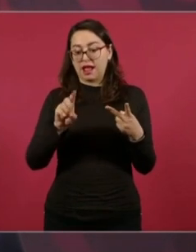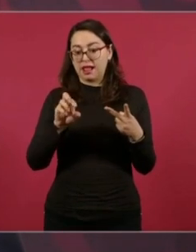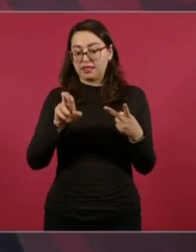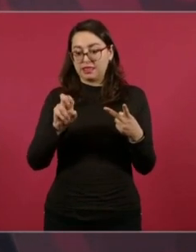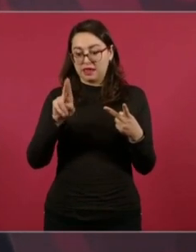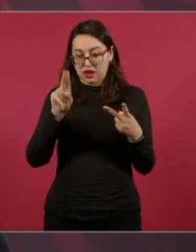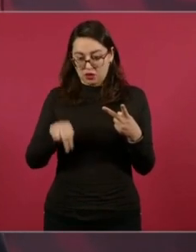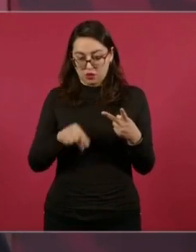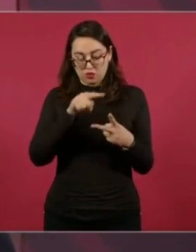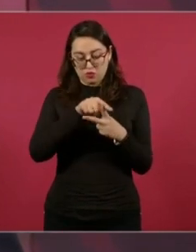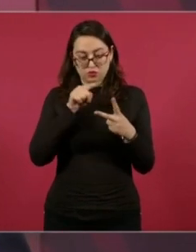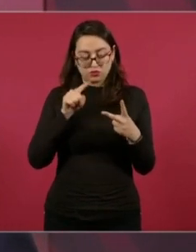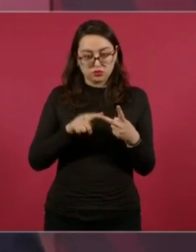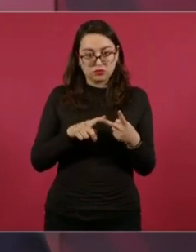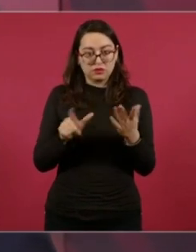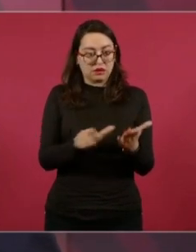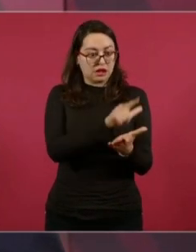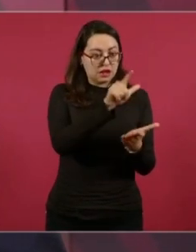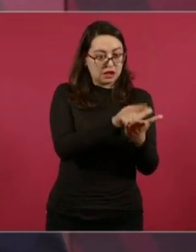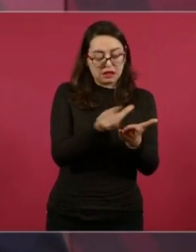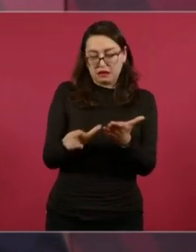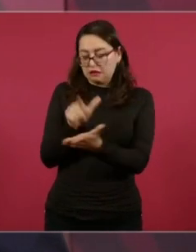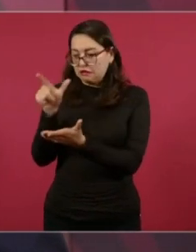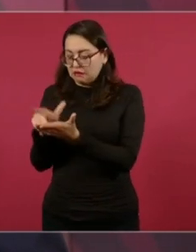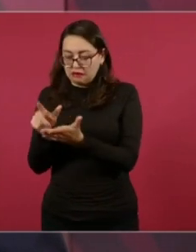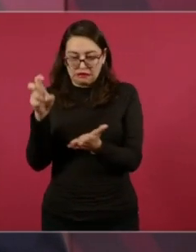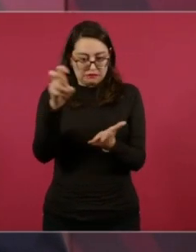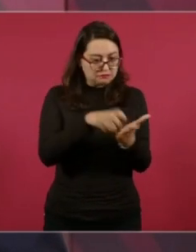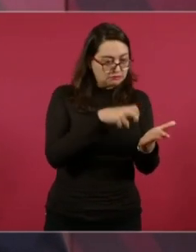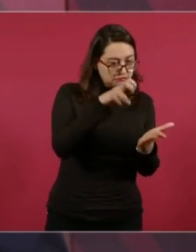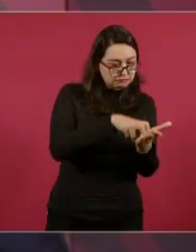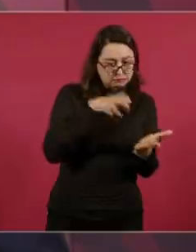a quedarse cortos.